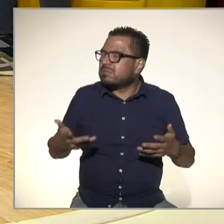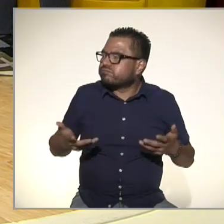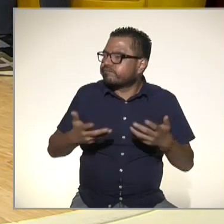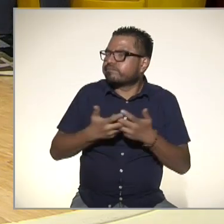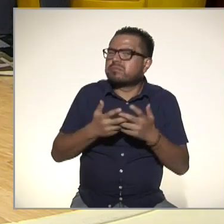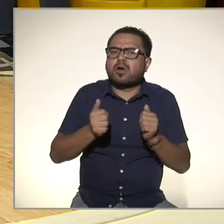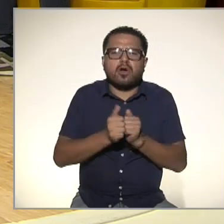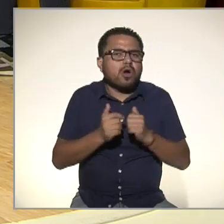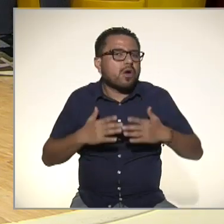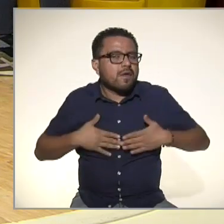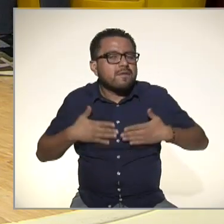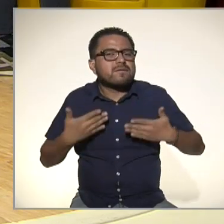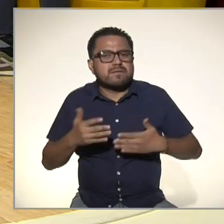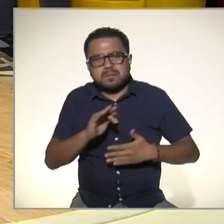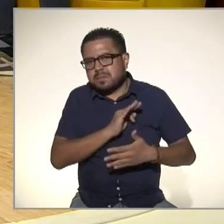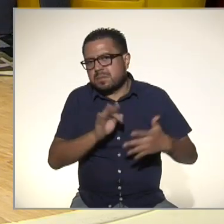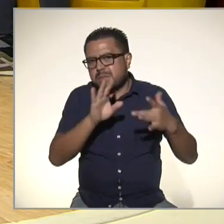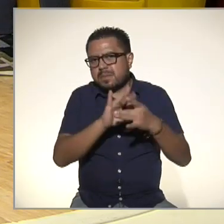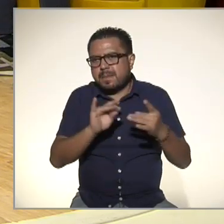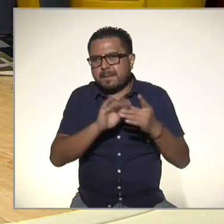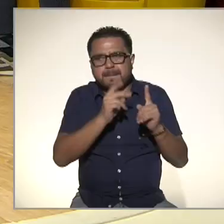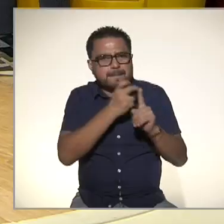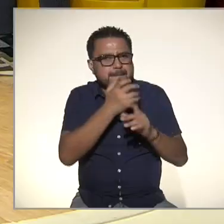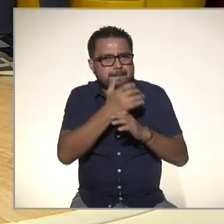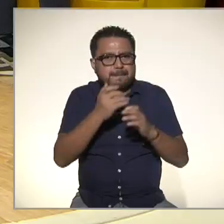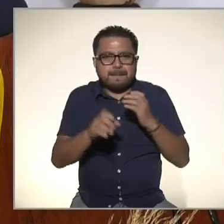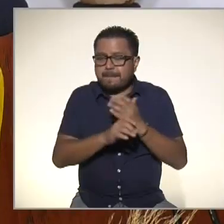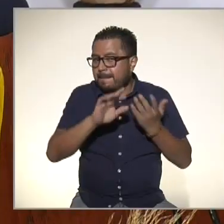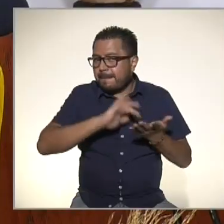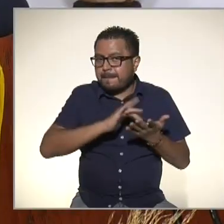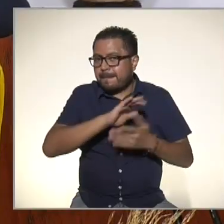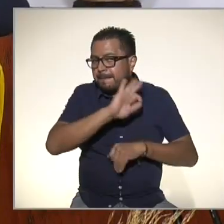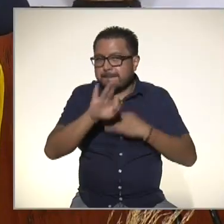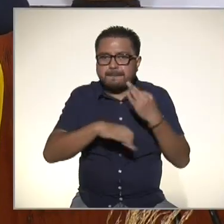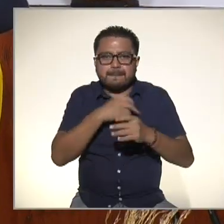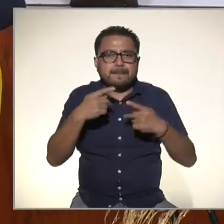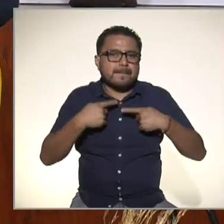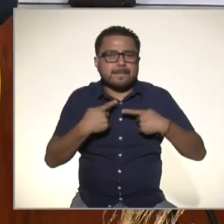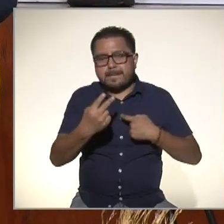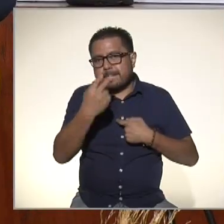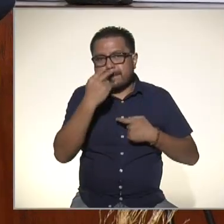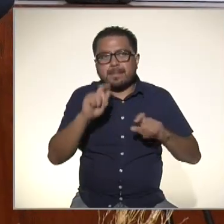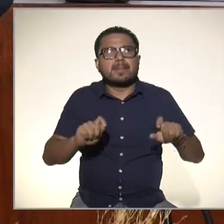con confianza para poder hablar de estas situaciones. Gracias a todos ustedes que nos ven en casa